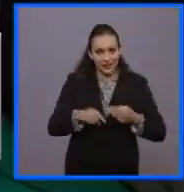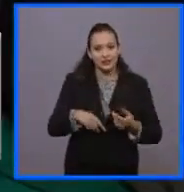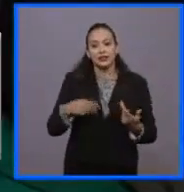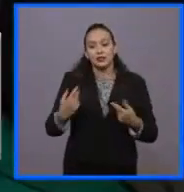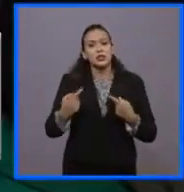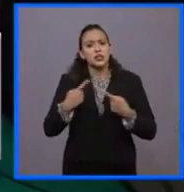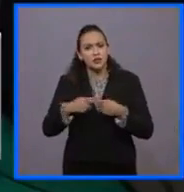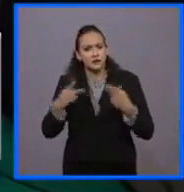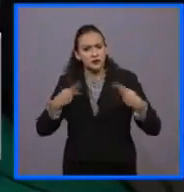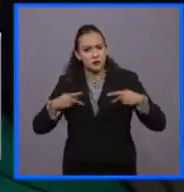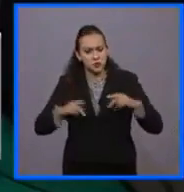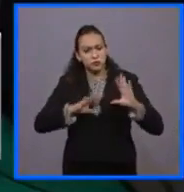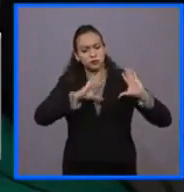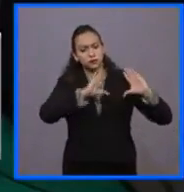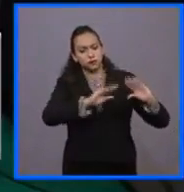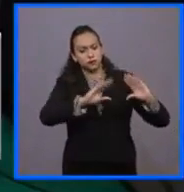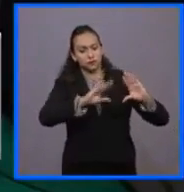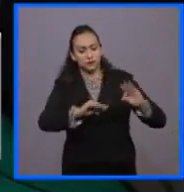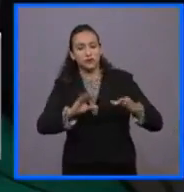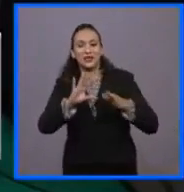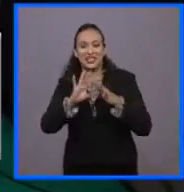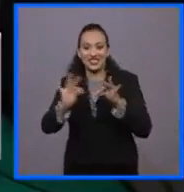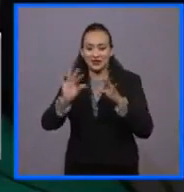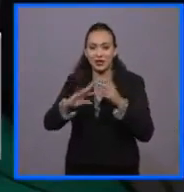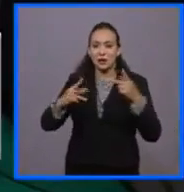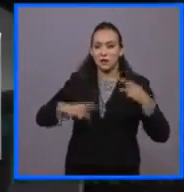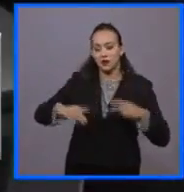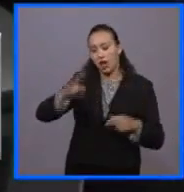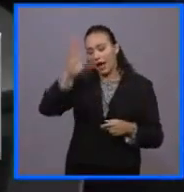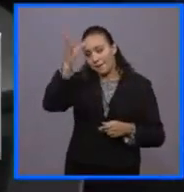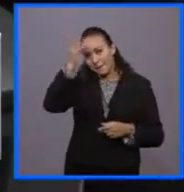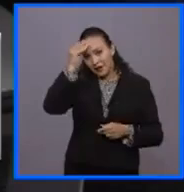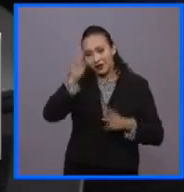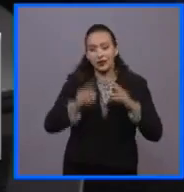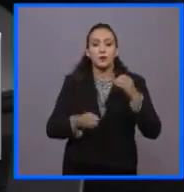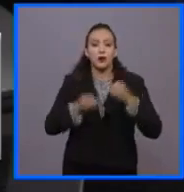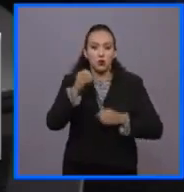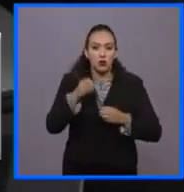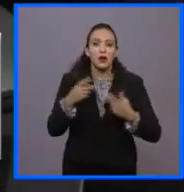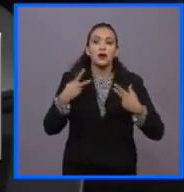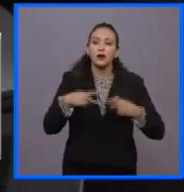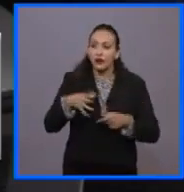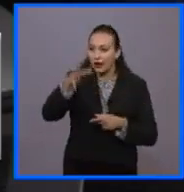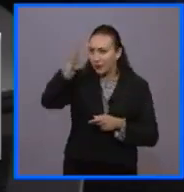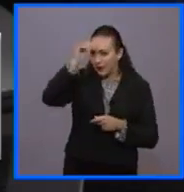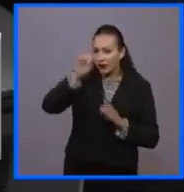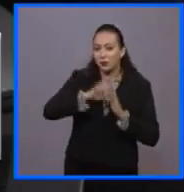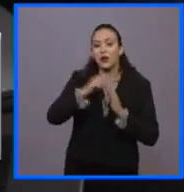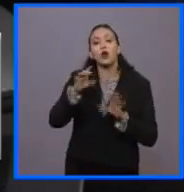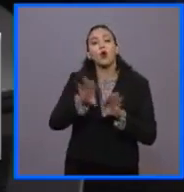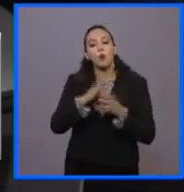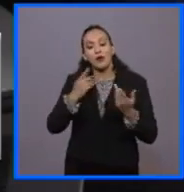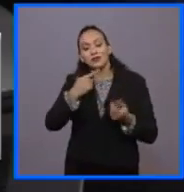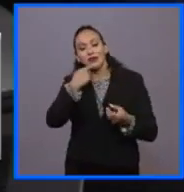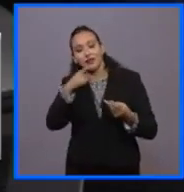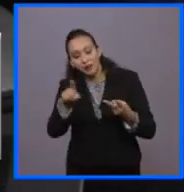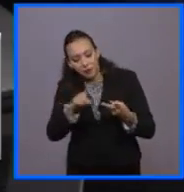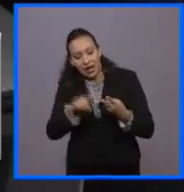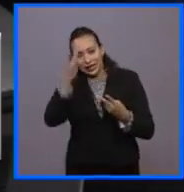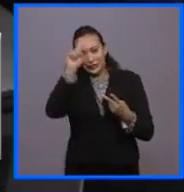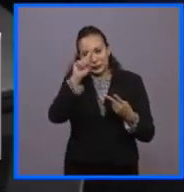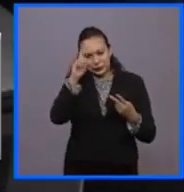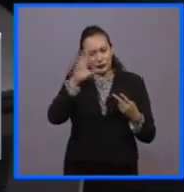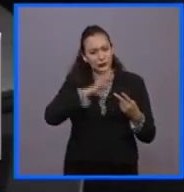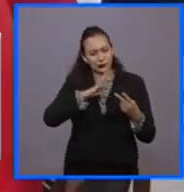de los tribunales, ofrecen orientación jurídica, reciben demandas y promociones, realizan notificaciones y diligencias